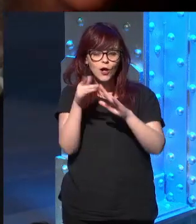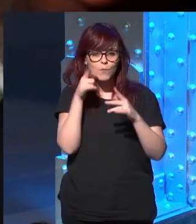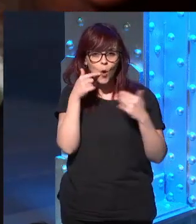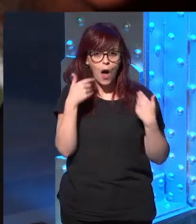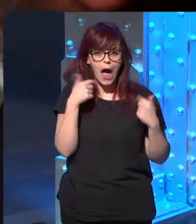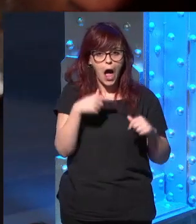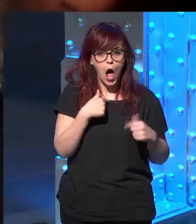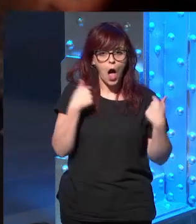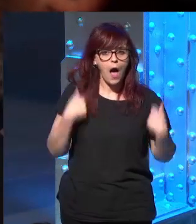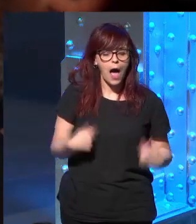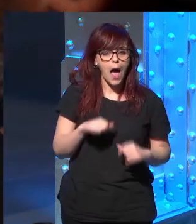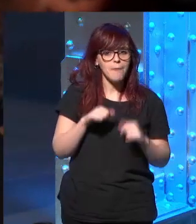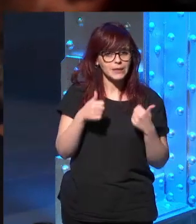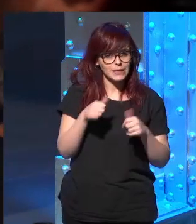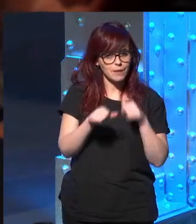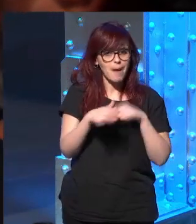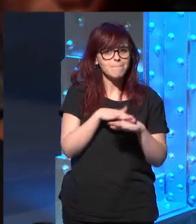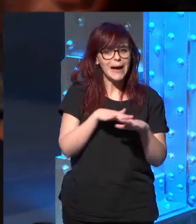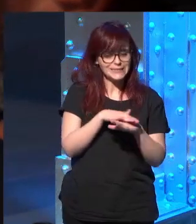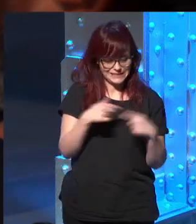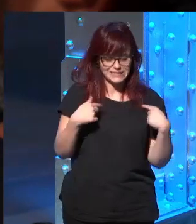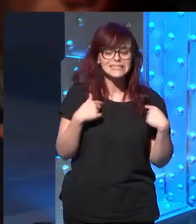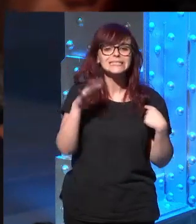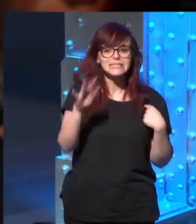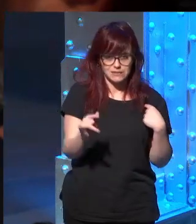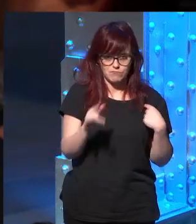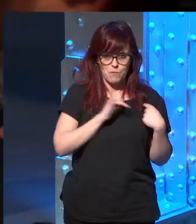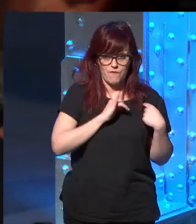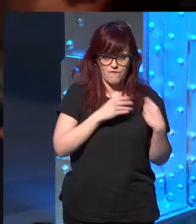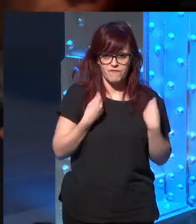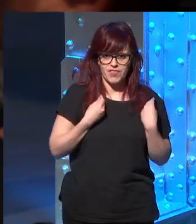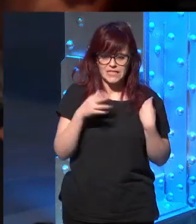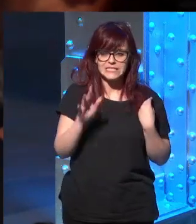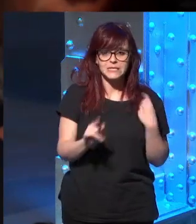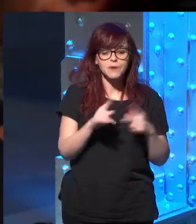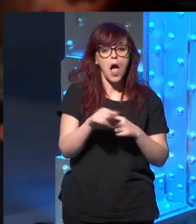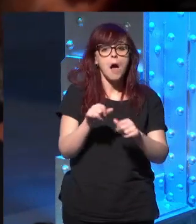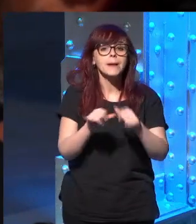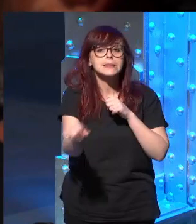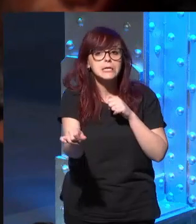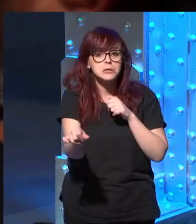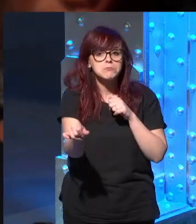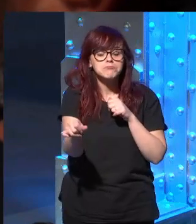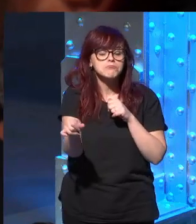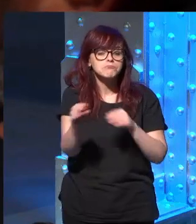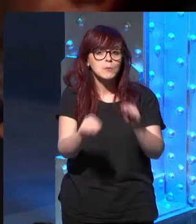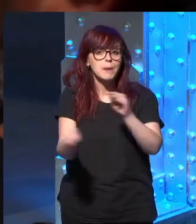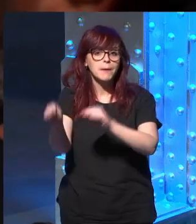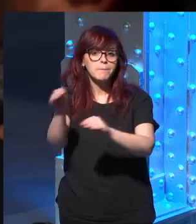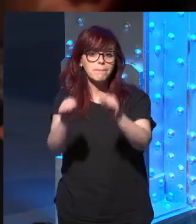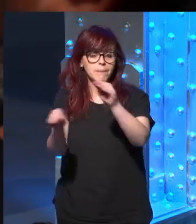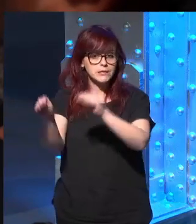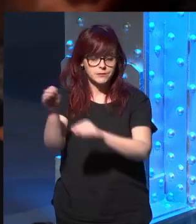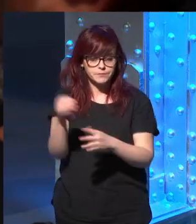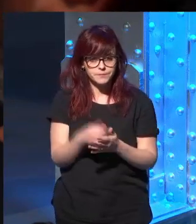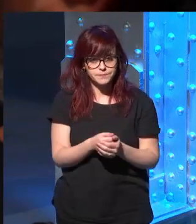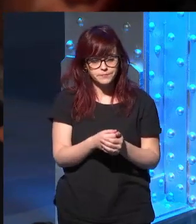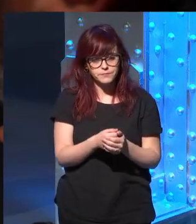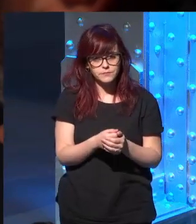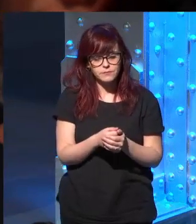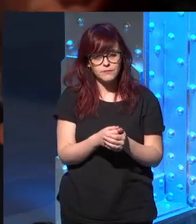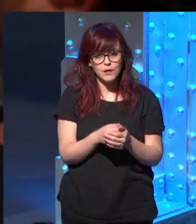pero a partir de ahí empiezo a deformarlo. O sea, el punto de partida es esto, pero ya a partir de ahí es todo deforme y ficción y... Es que para